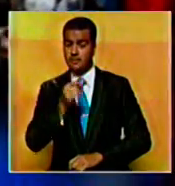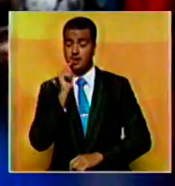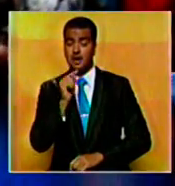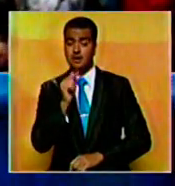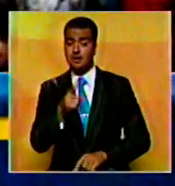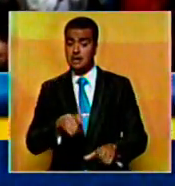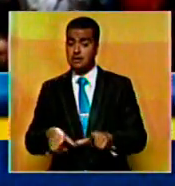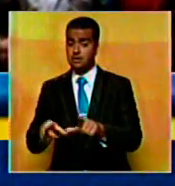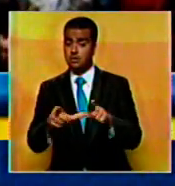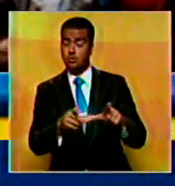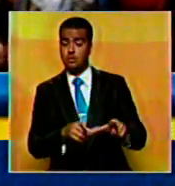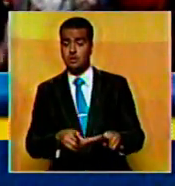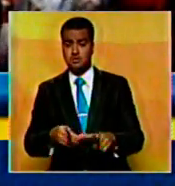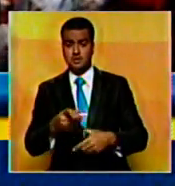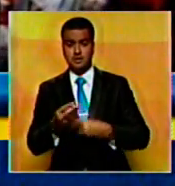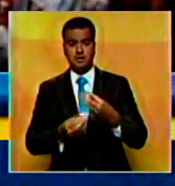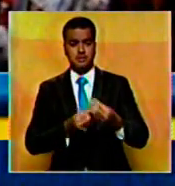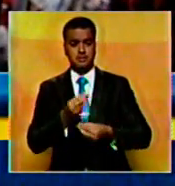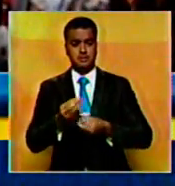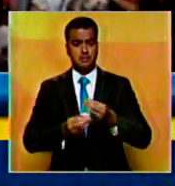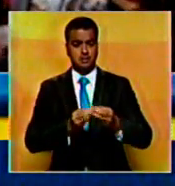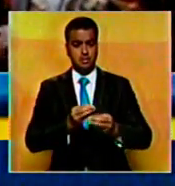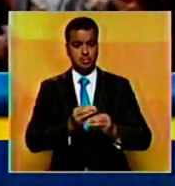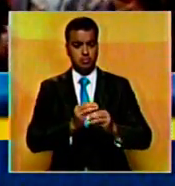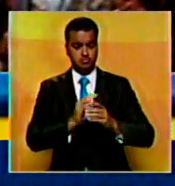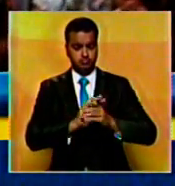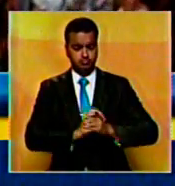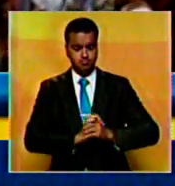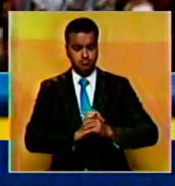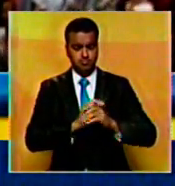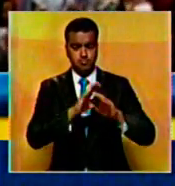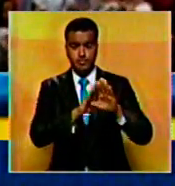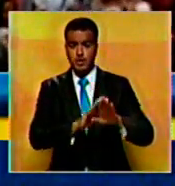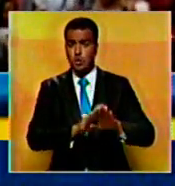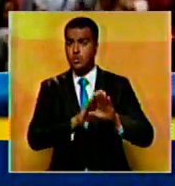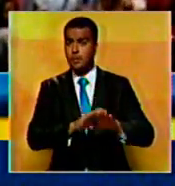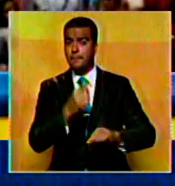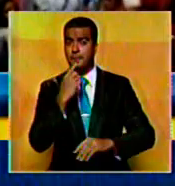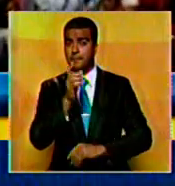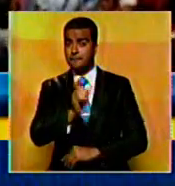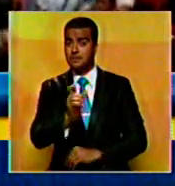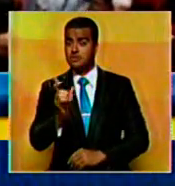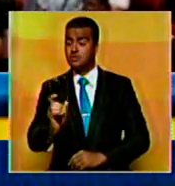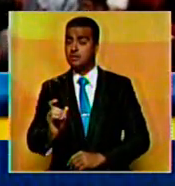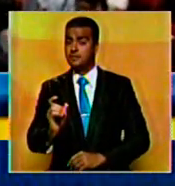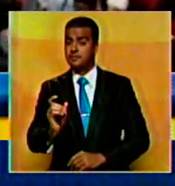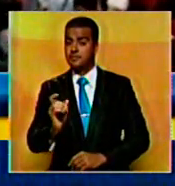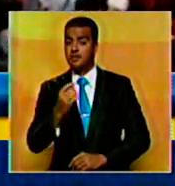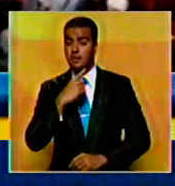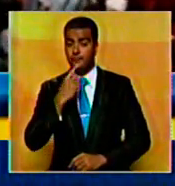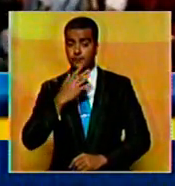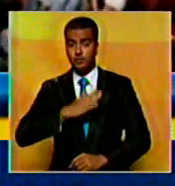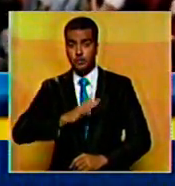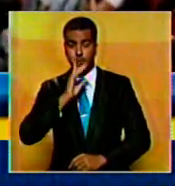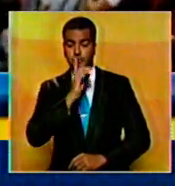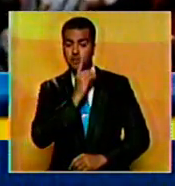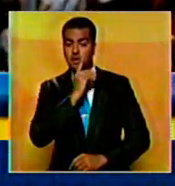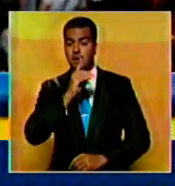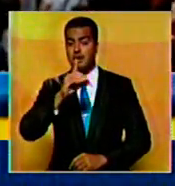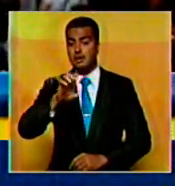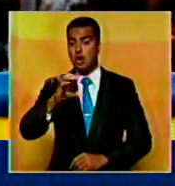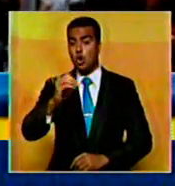del Hemiciclo se realiza el acto velatorio en Capilla Ardiente de Eliezer Otaiza, tal y como tú lo señalabas, quien esta mañana